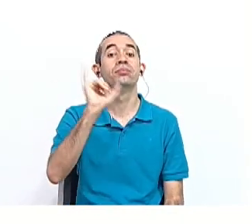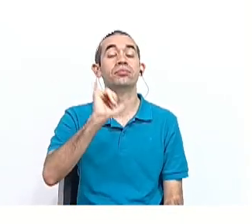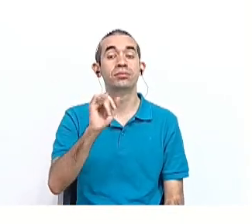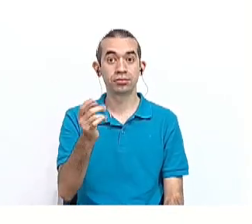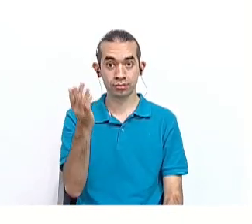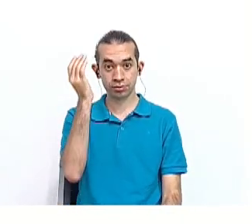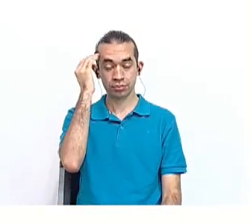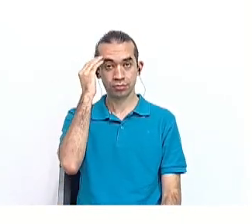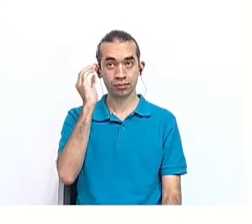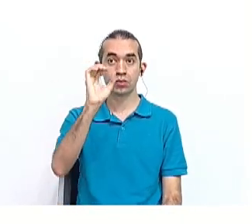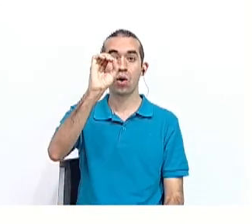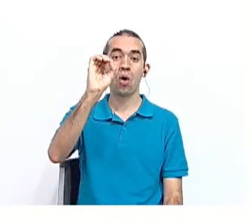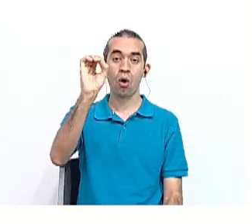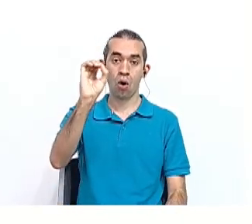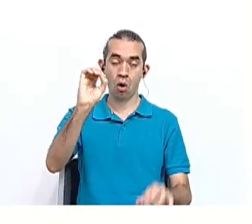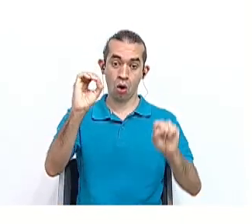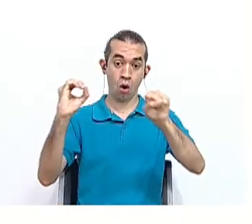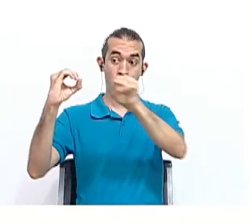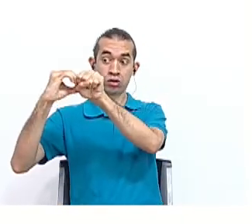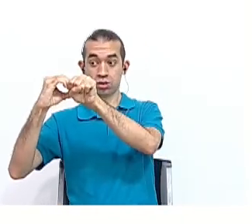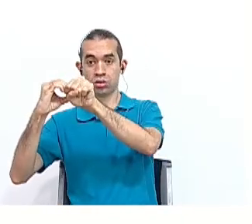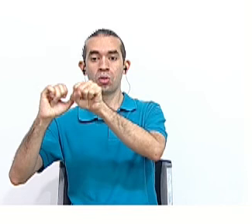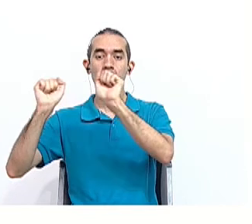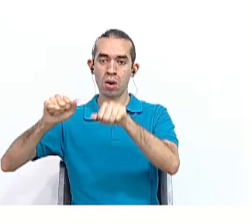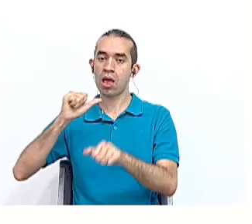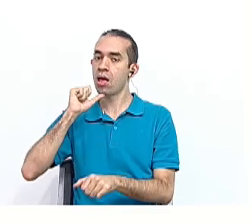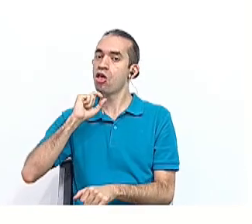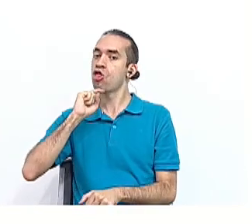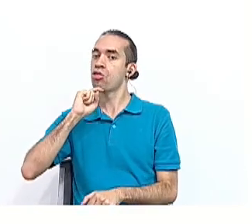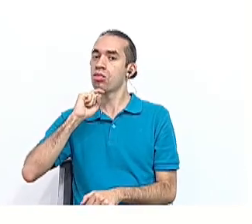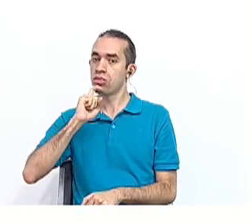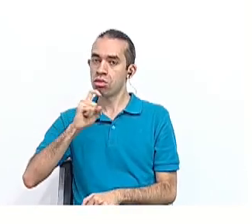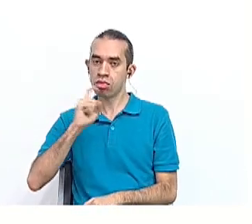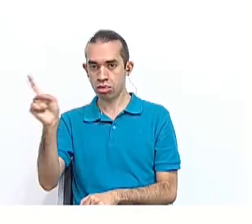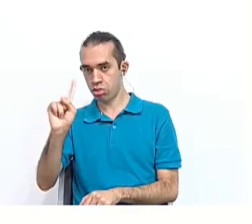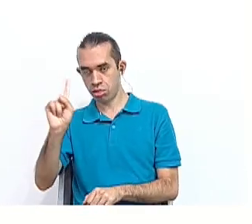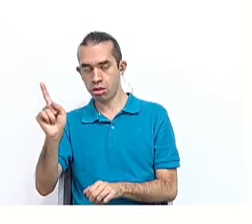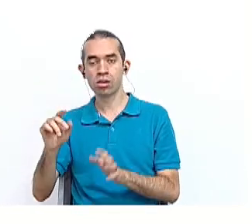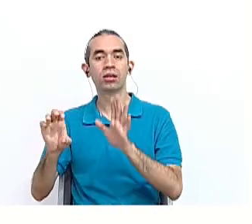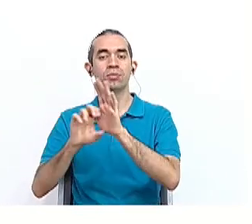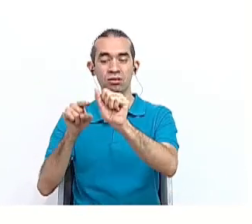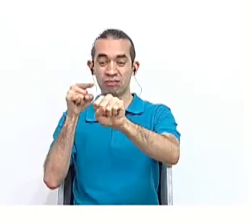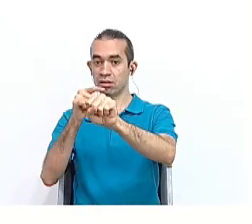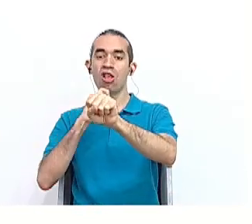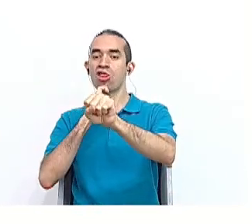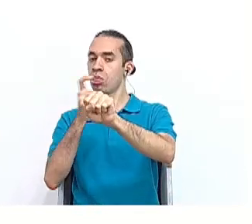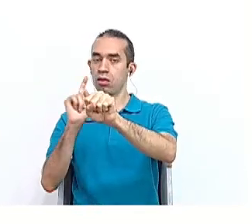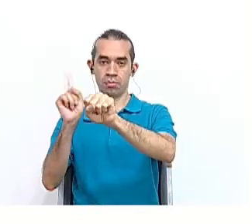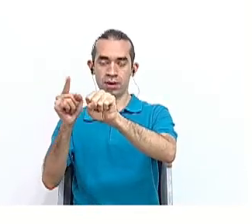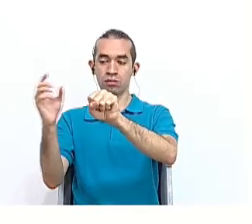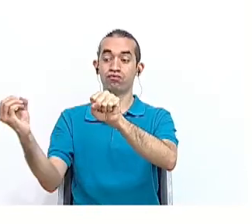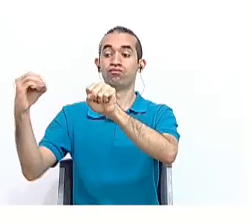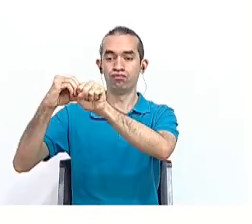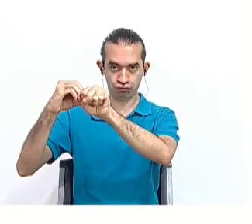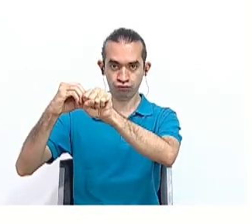dije, los óxidos pueden ser no metálicos. La unión de un no metal con